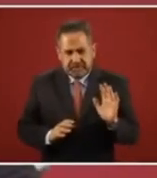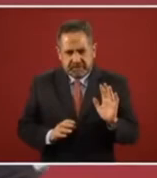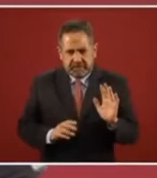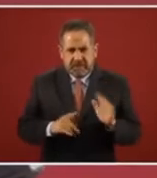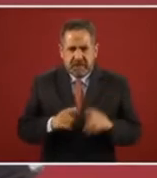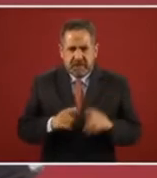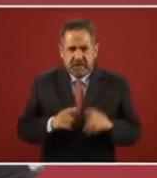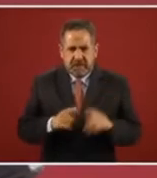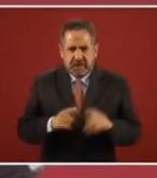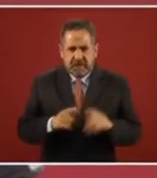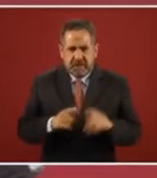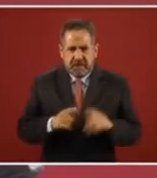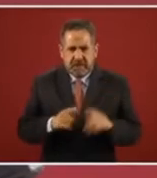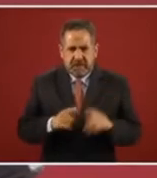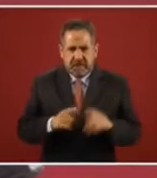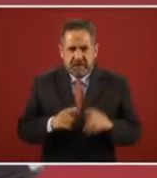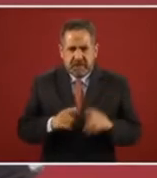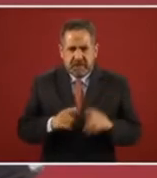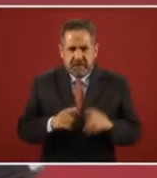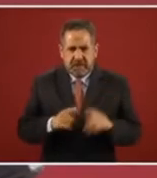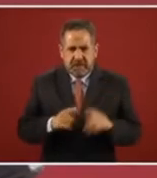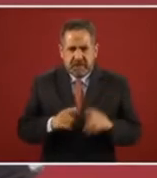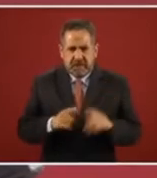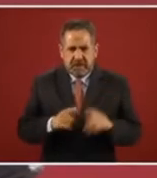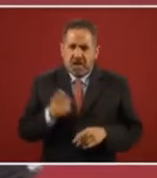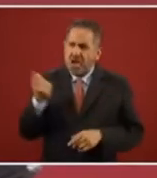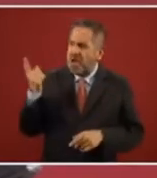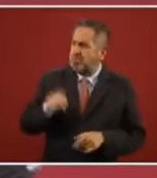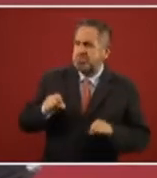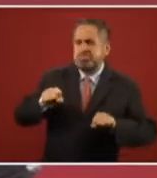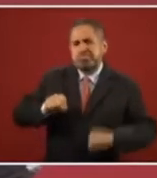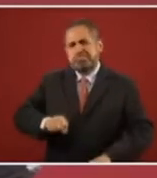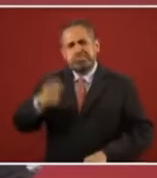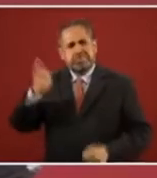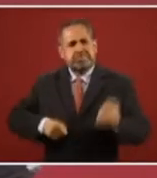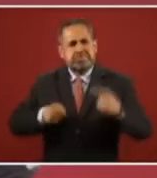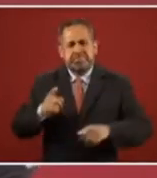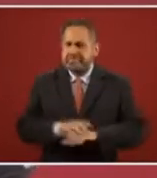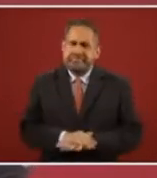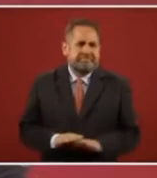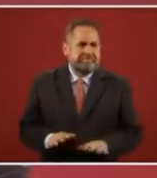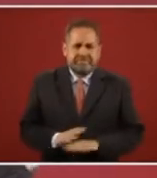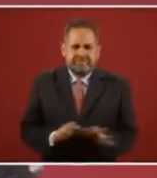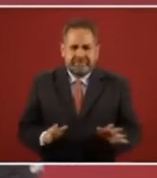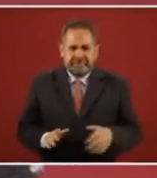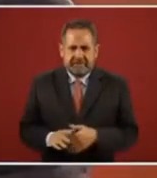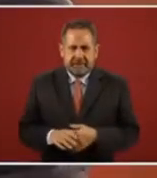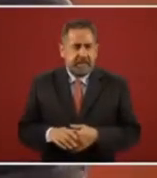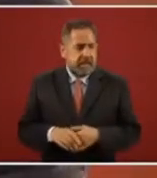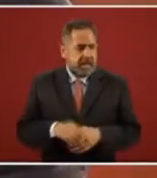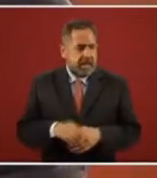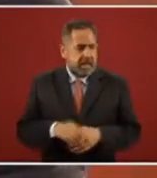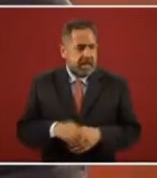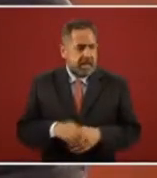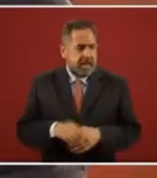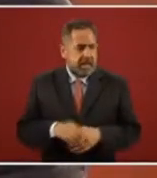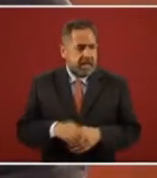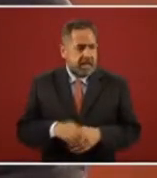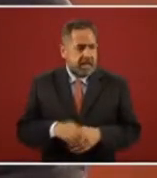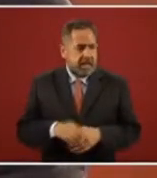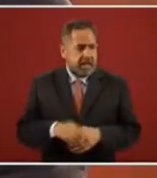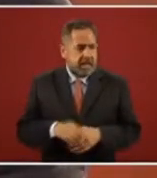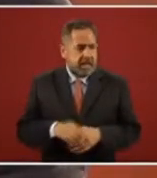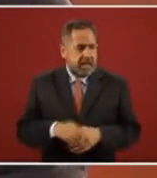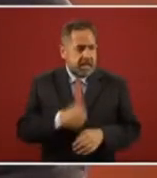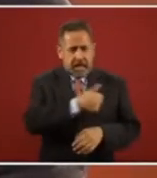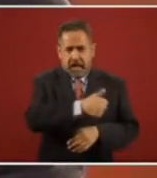autoritarismo guadalpín a portería respetando las libertades respect